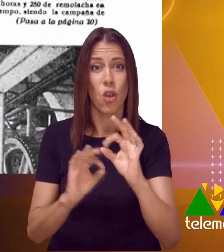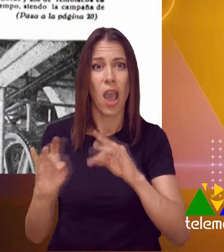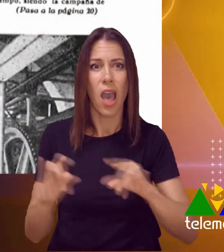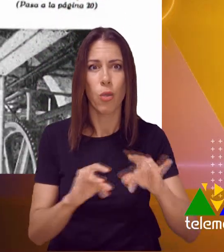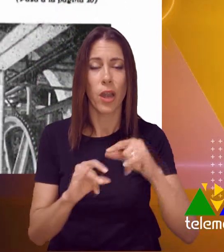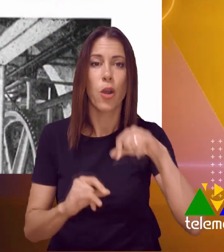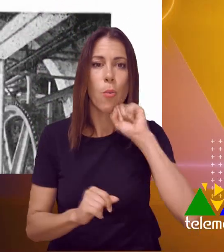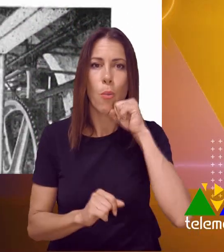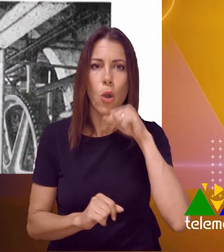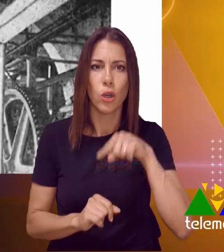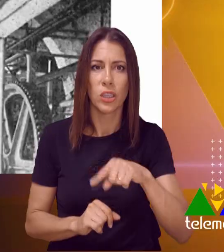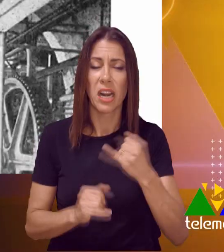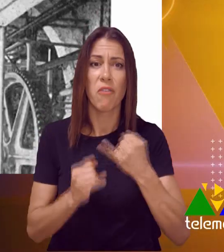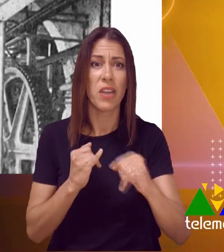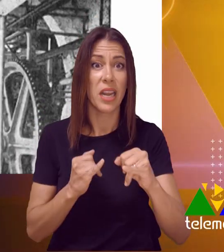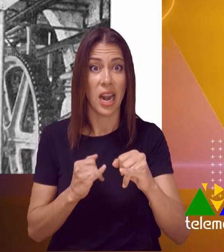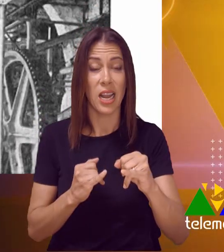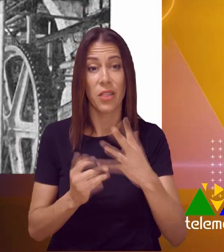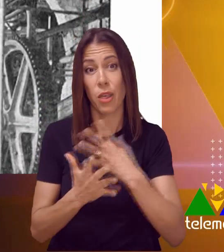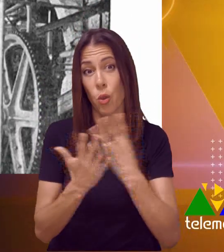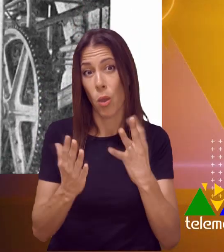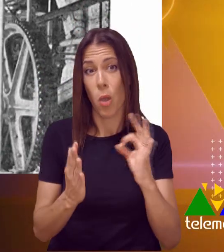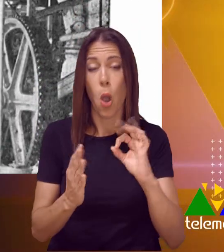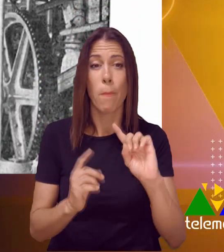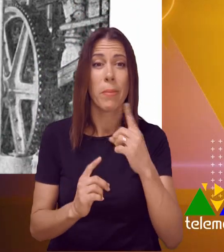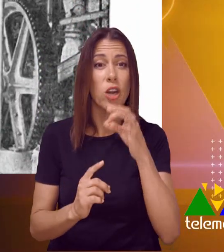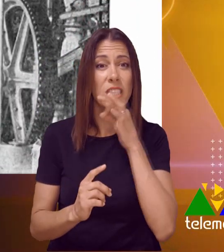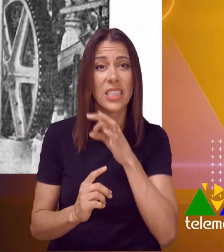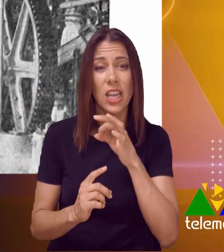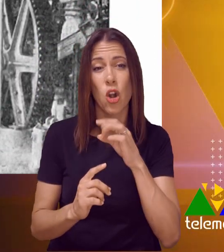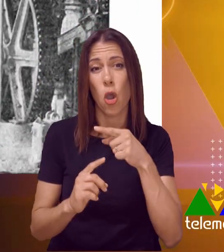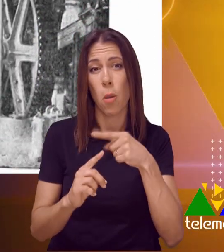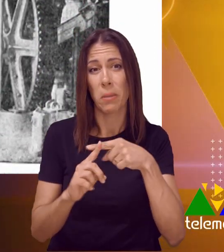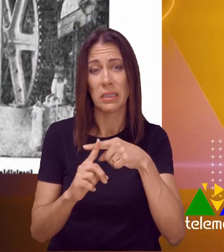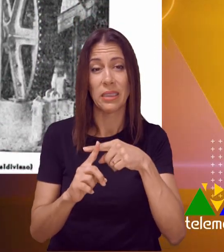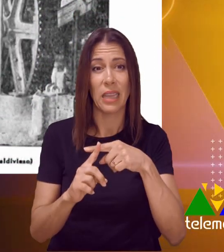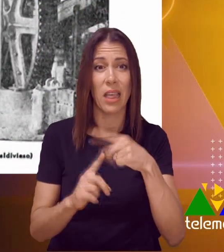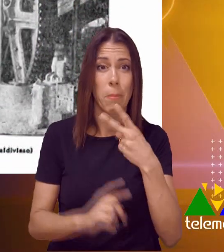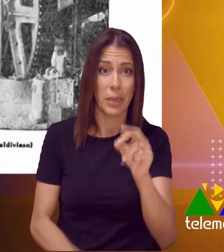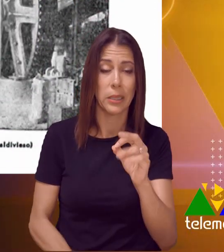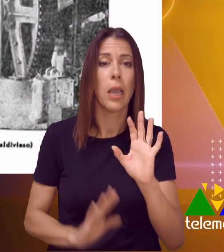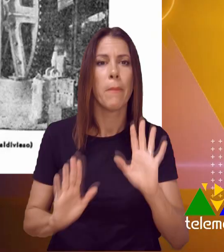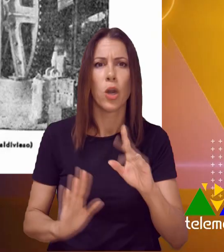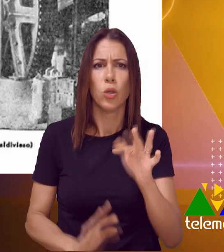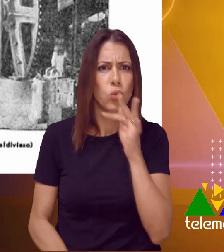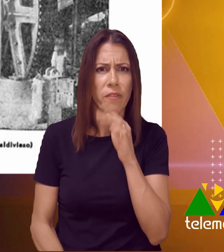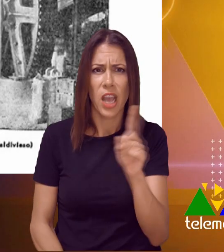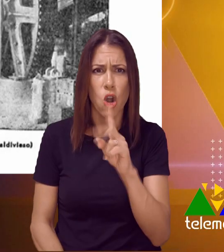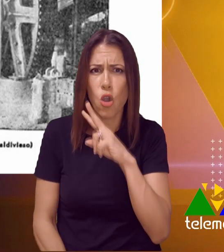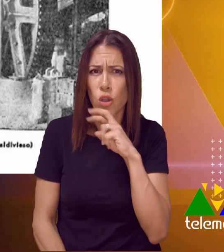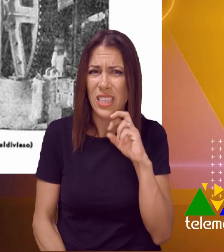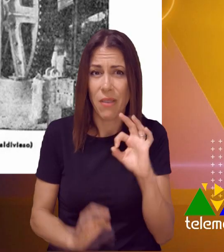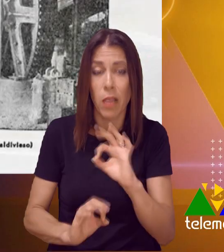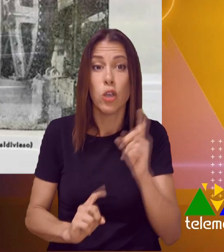del Motril de finales del XIX y la primera mitad del siglo XX. No se ha conservado nada, excepto